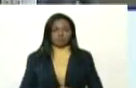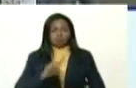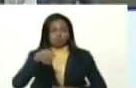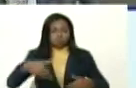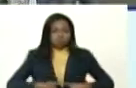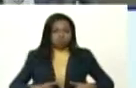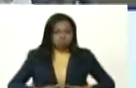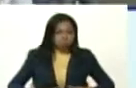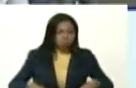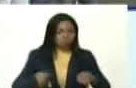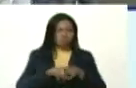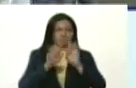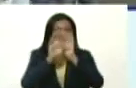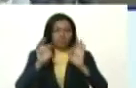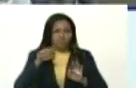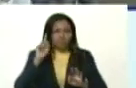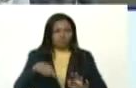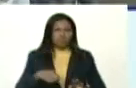si apoyamos